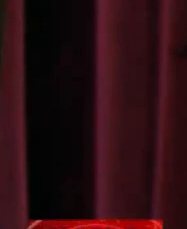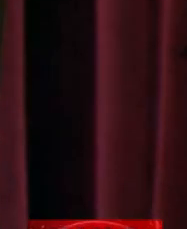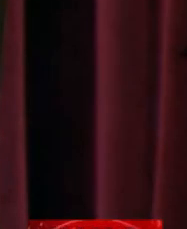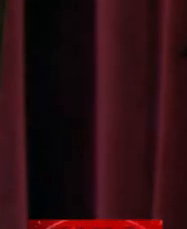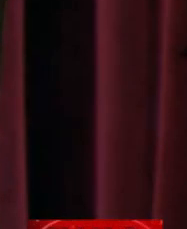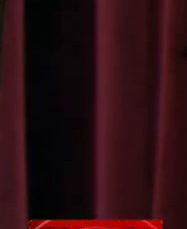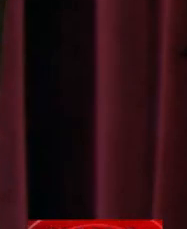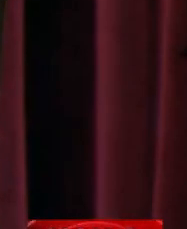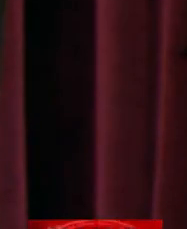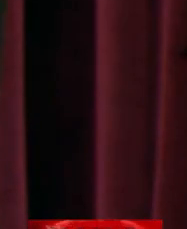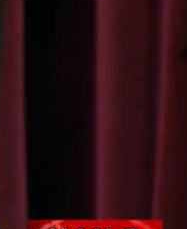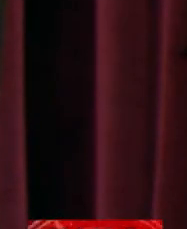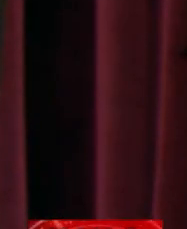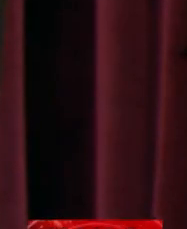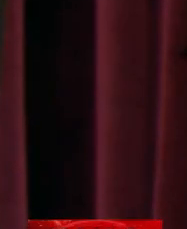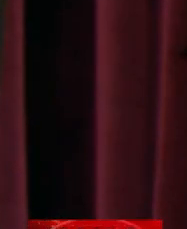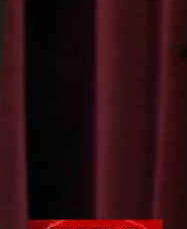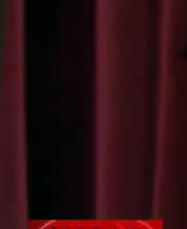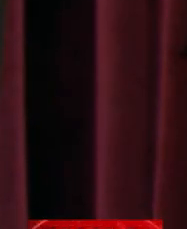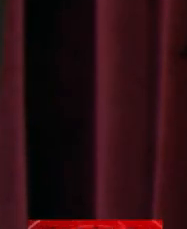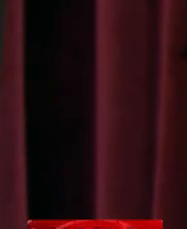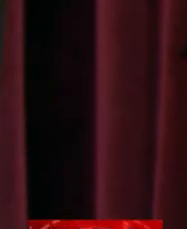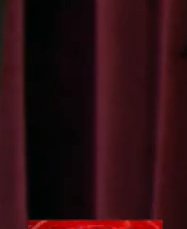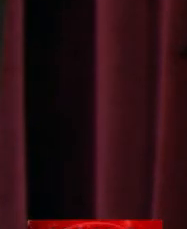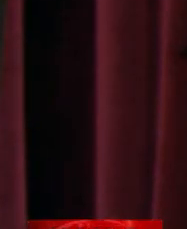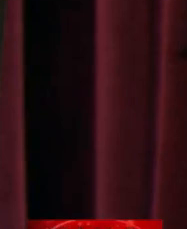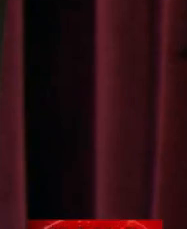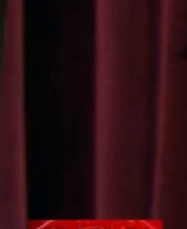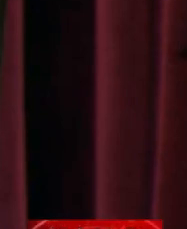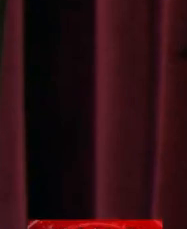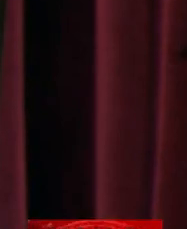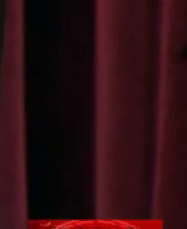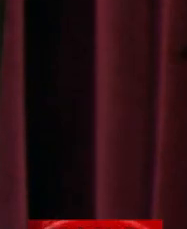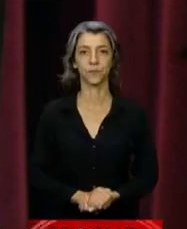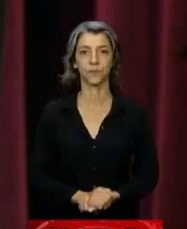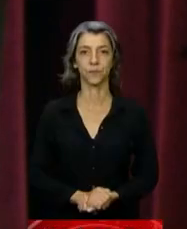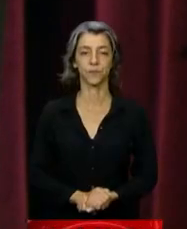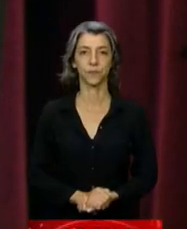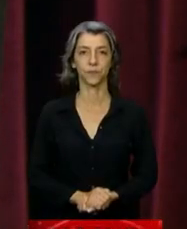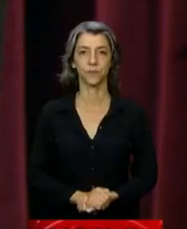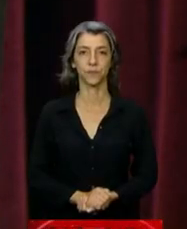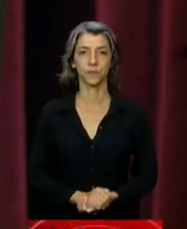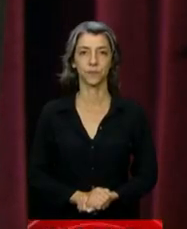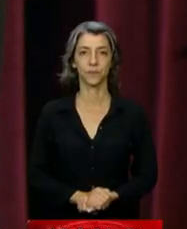Continúa en el uso de la palabra el diputado por la Ciudad de Buenos Aires, Eduardo Valdés.